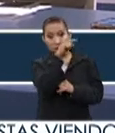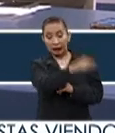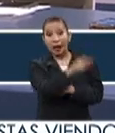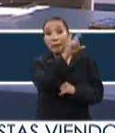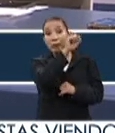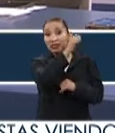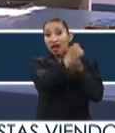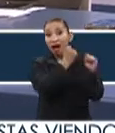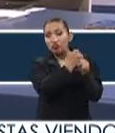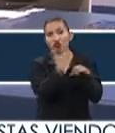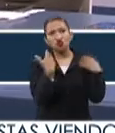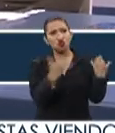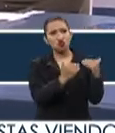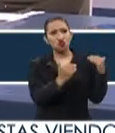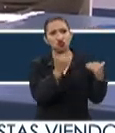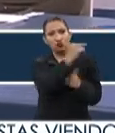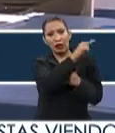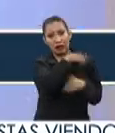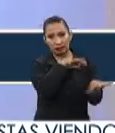más de 20 años